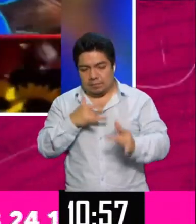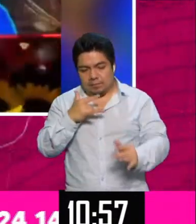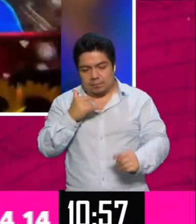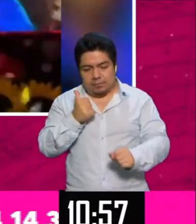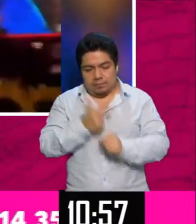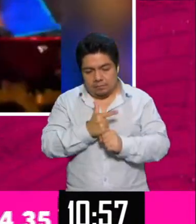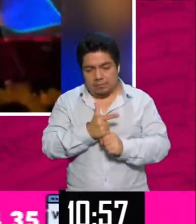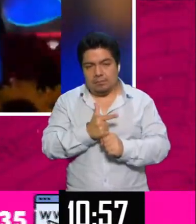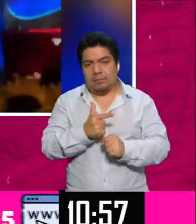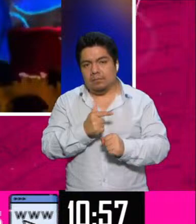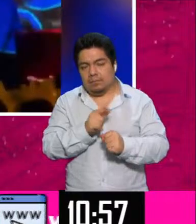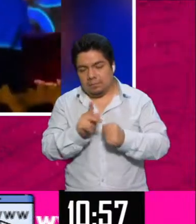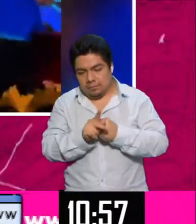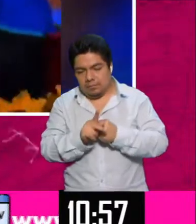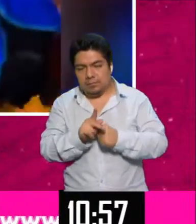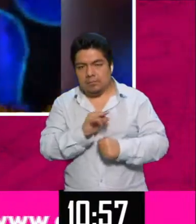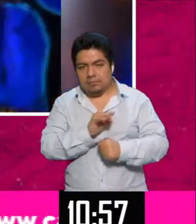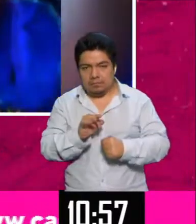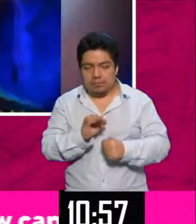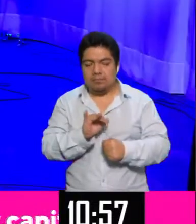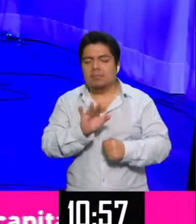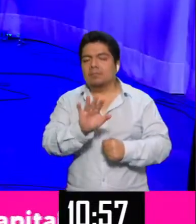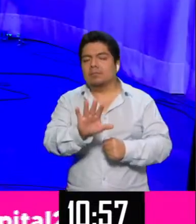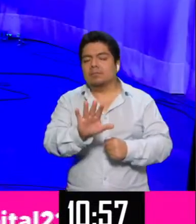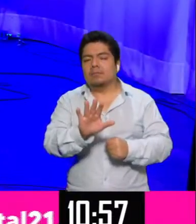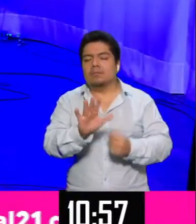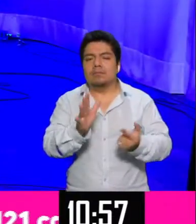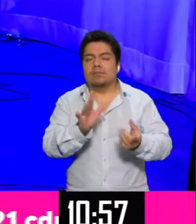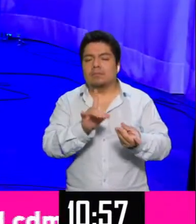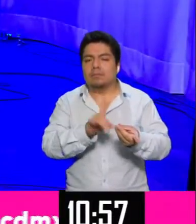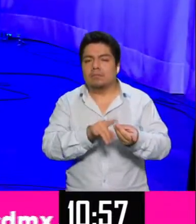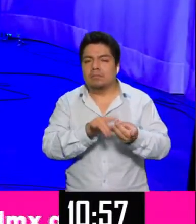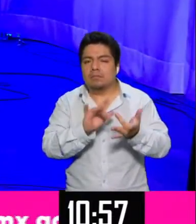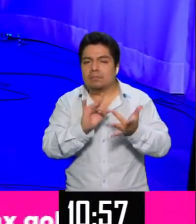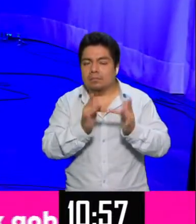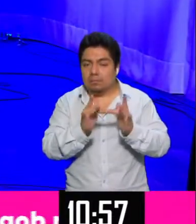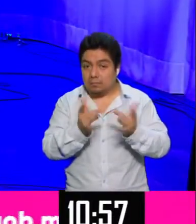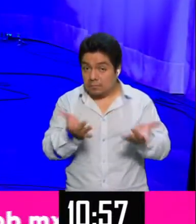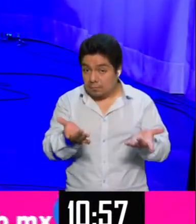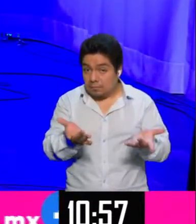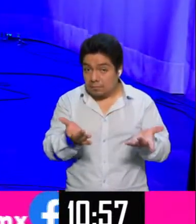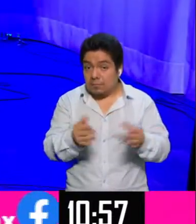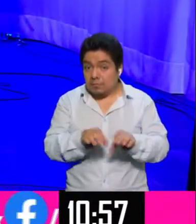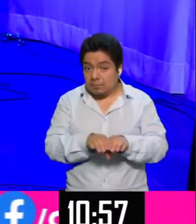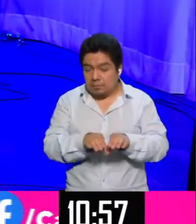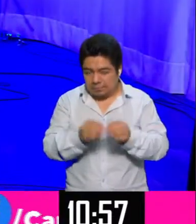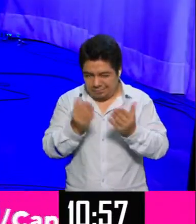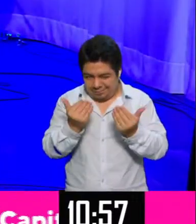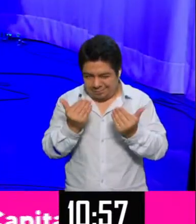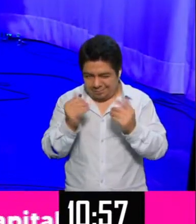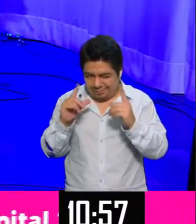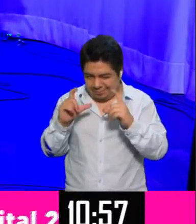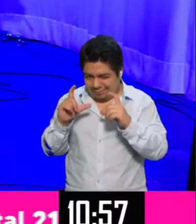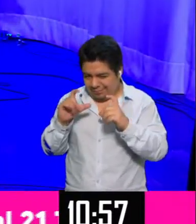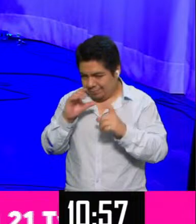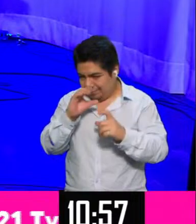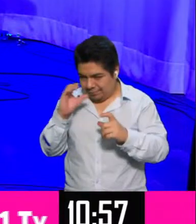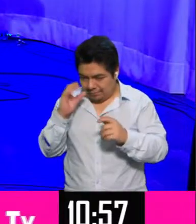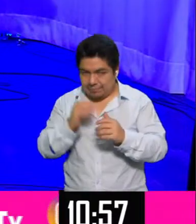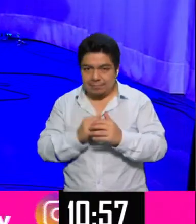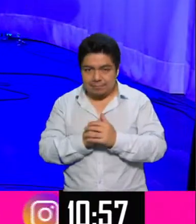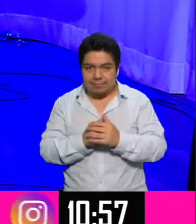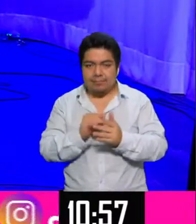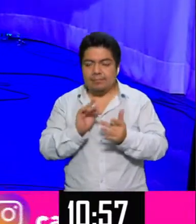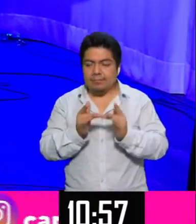su país y también poderlo hacer. Ahora, a ver, ¿cómo los encontramos en redes para pasar luego, Y véngase luego en para la las foto, compañero. Claro que sí. plataformas,